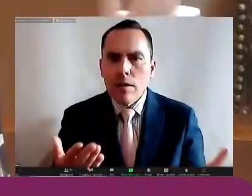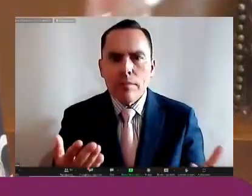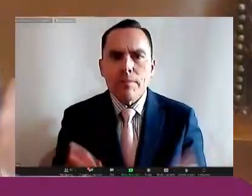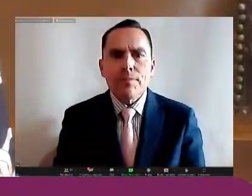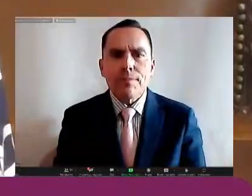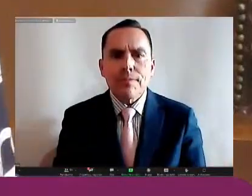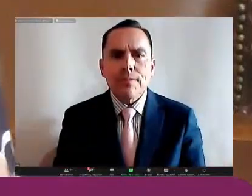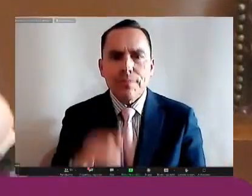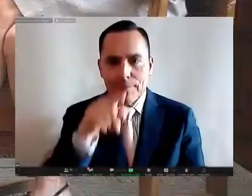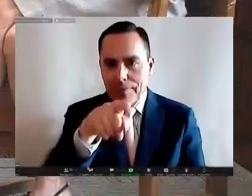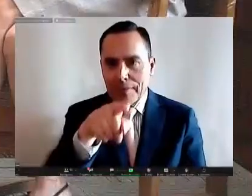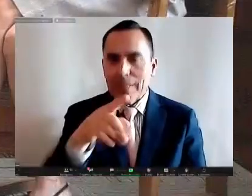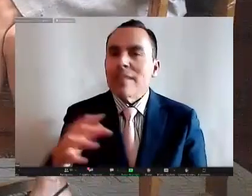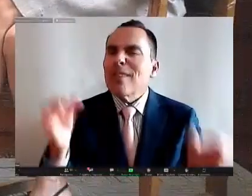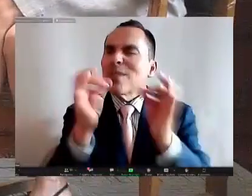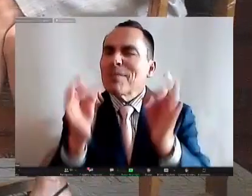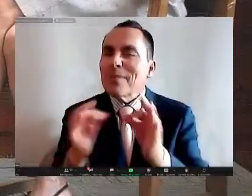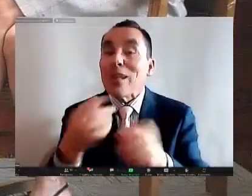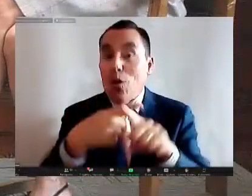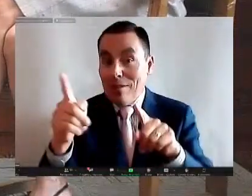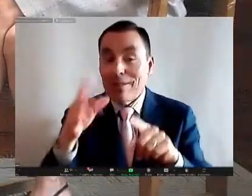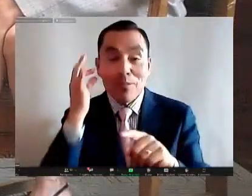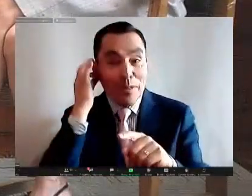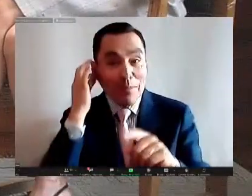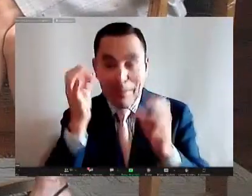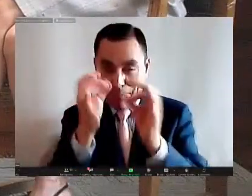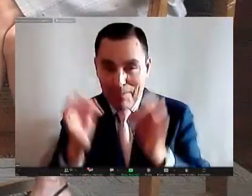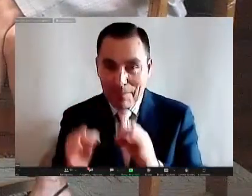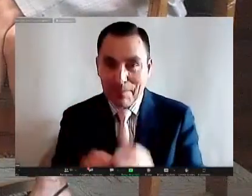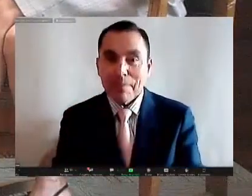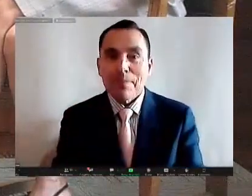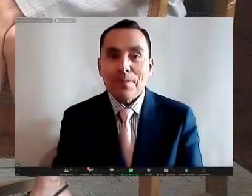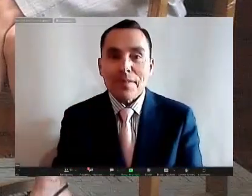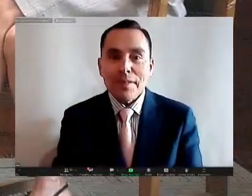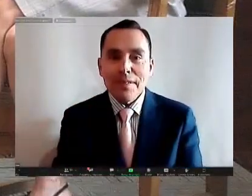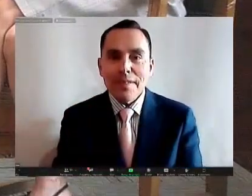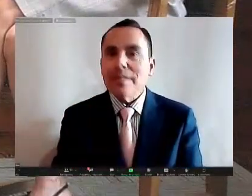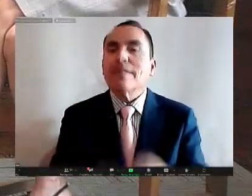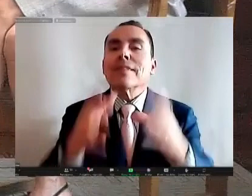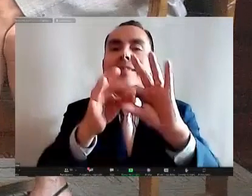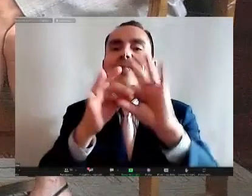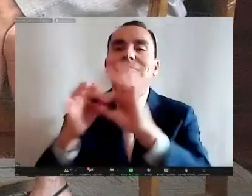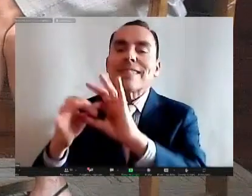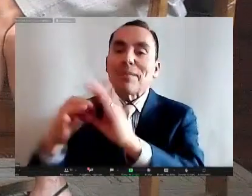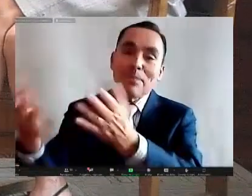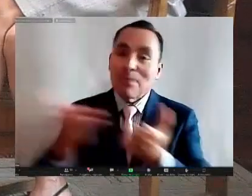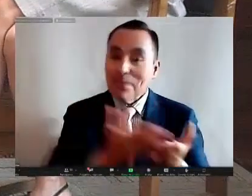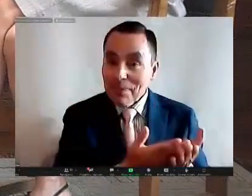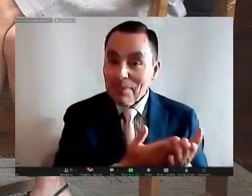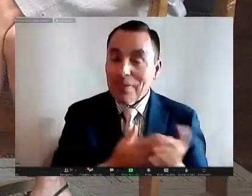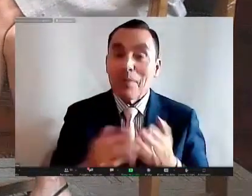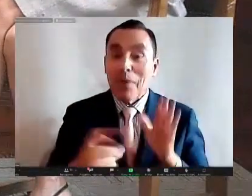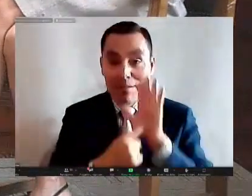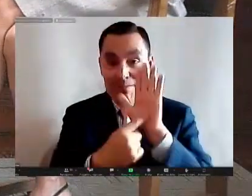cómo hacemos eso. Sí, muchas gracias ese ejercicio por estar presente también hoy día, por esta invitación, y efectivamente